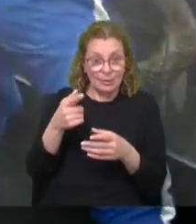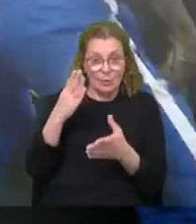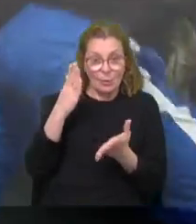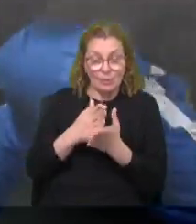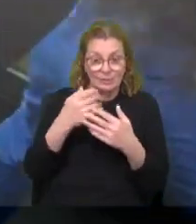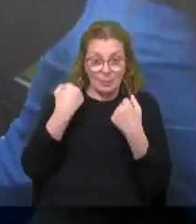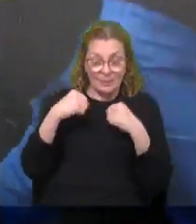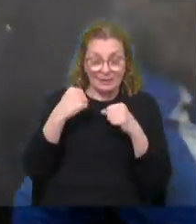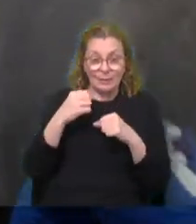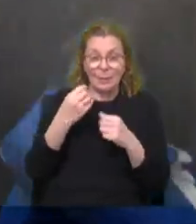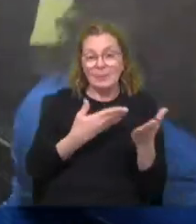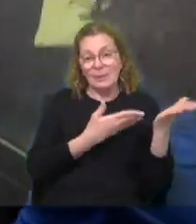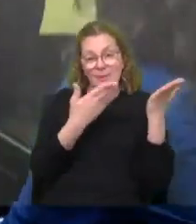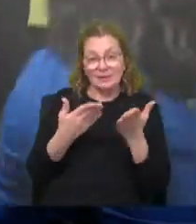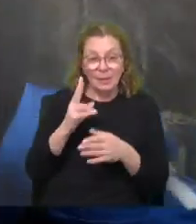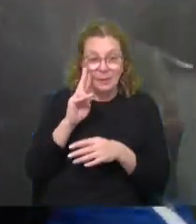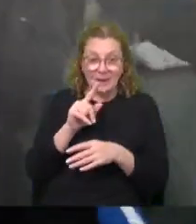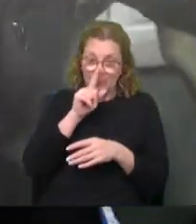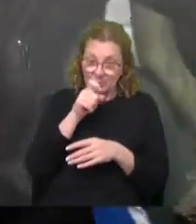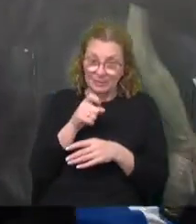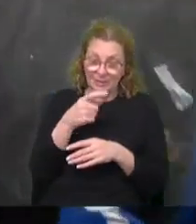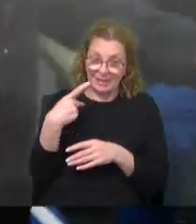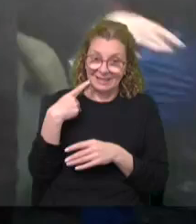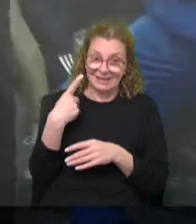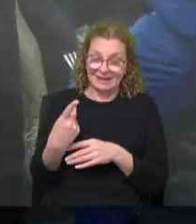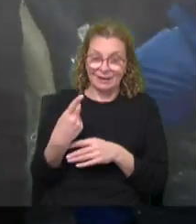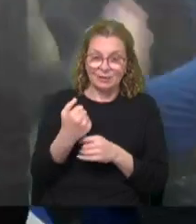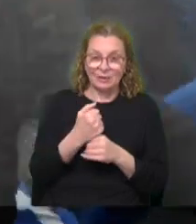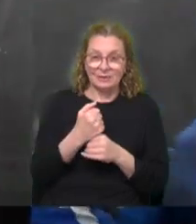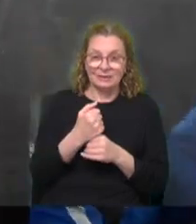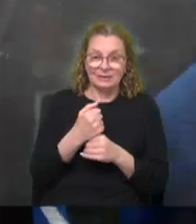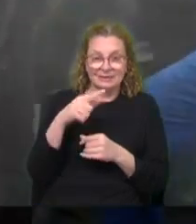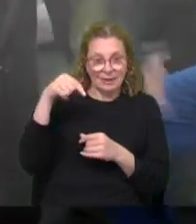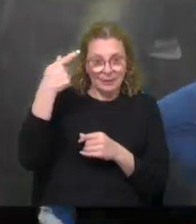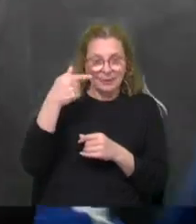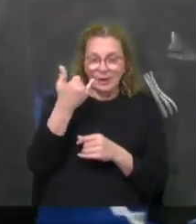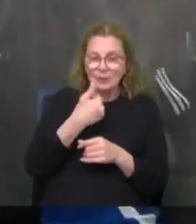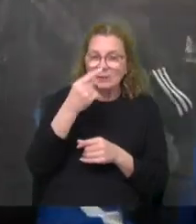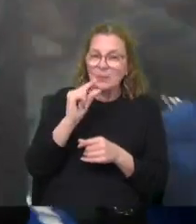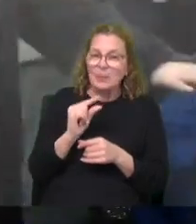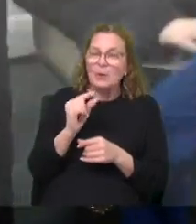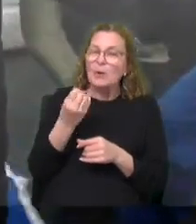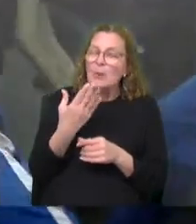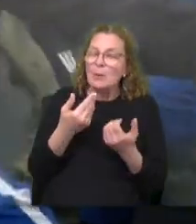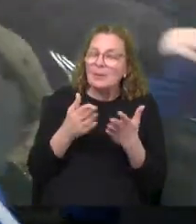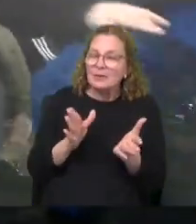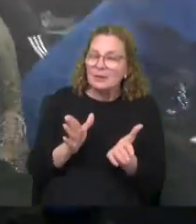ser. Josué, bienvenido a Mira Montevideo, director de esta locura. Contame un poco cómo se fue formando. Bueno, este año